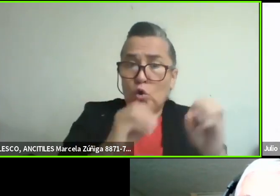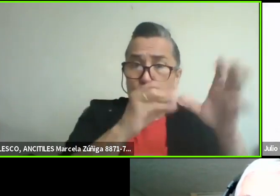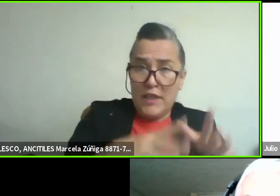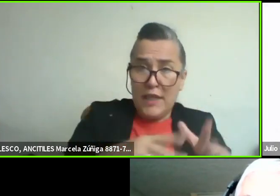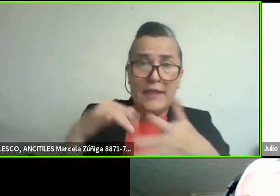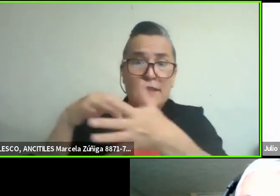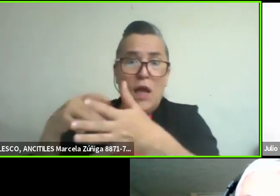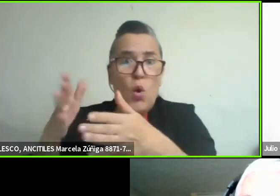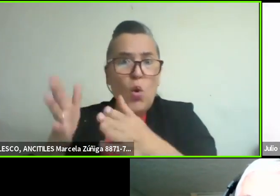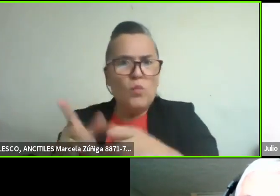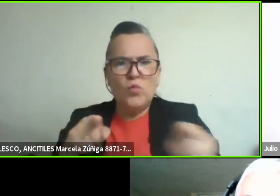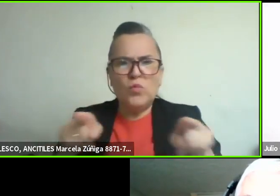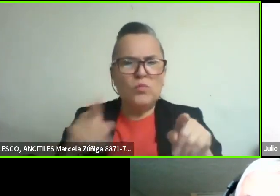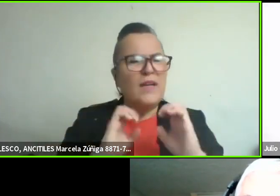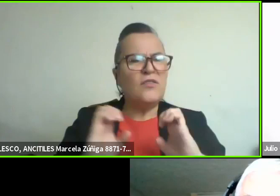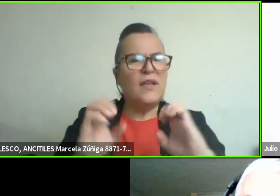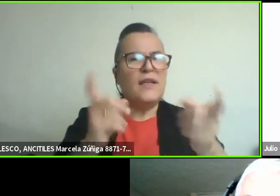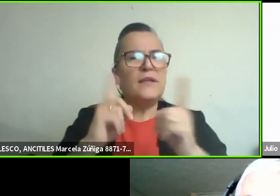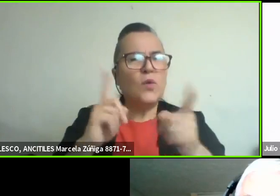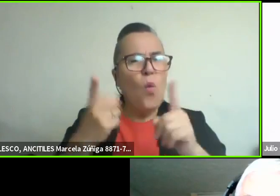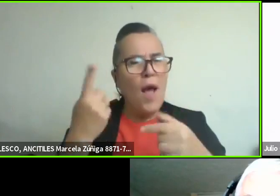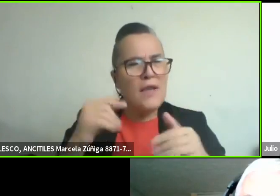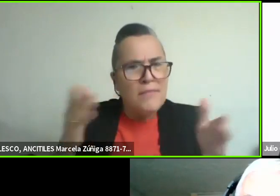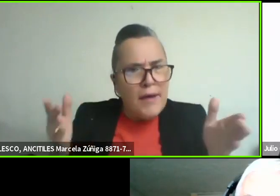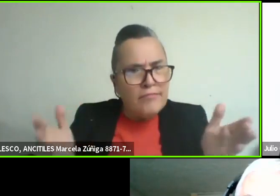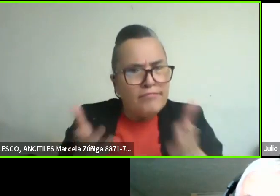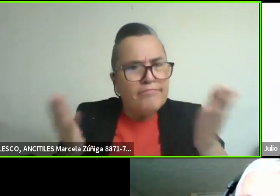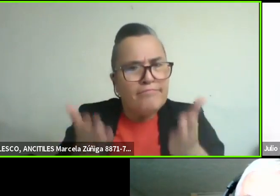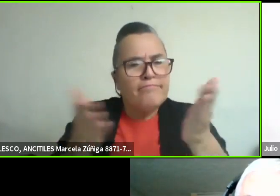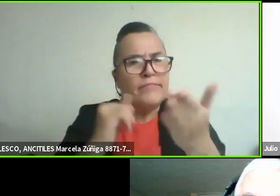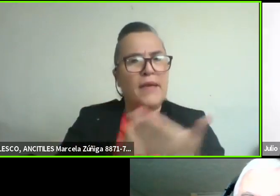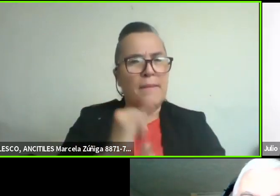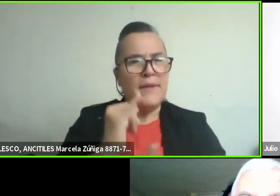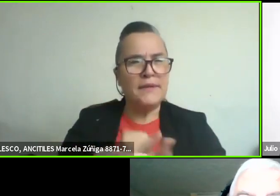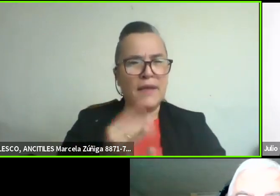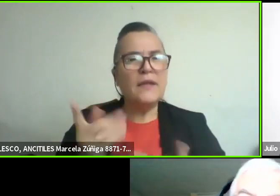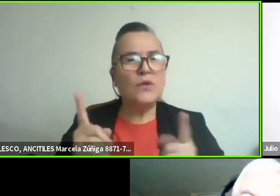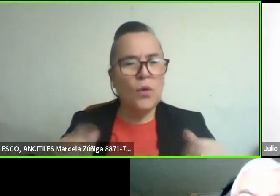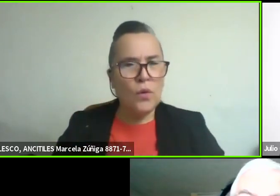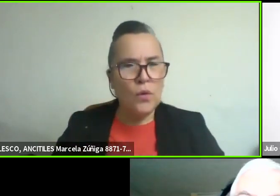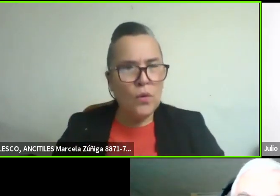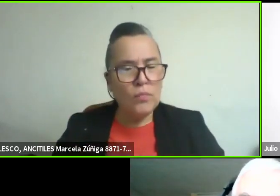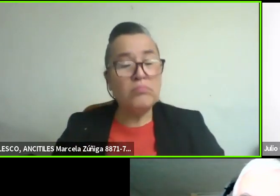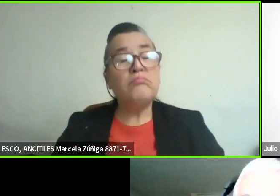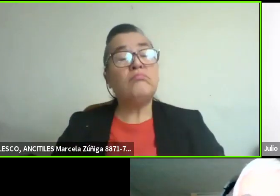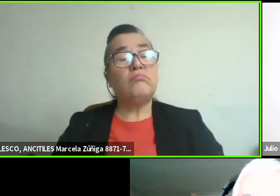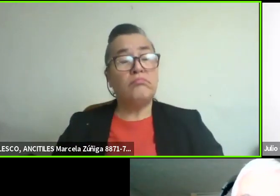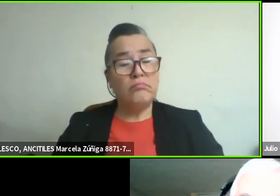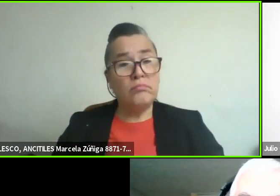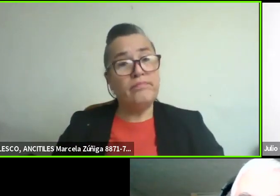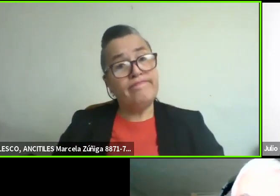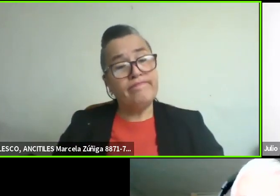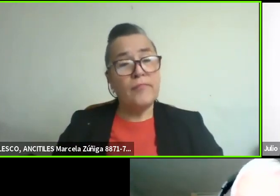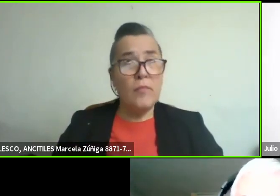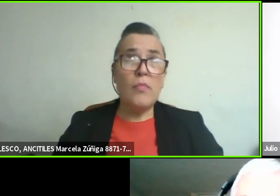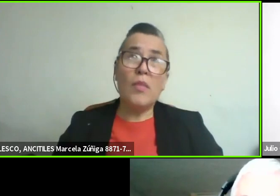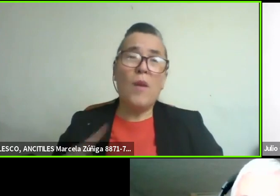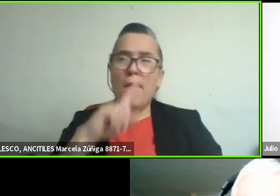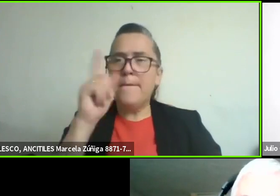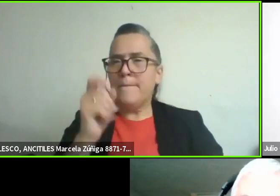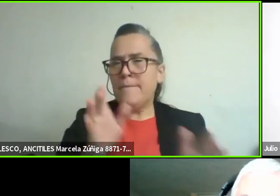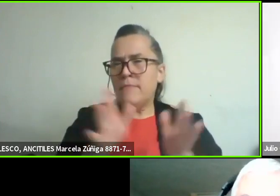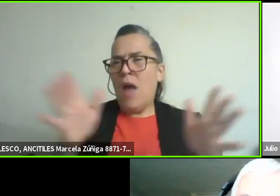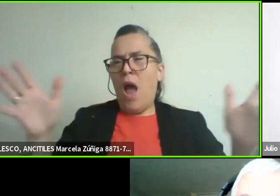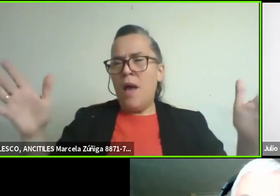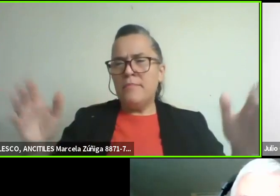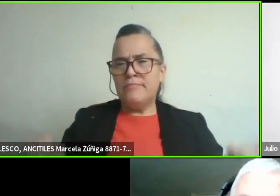estrategias cree usted que se deben tomar para incentivar la investigación bueno es una pregunta muy amplio verdad y yo creo que lo primero es